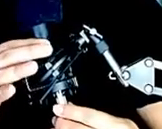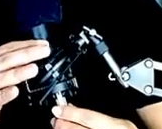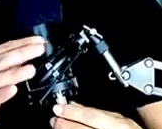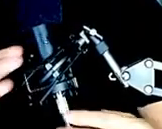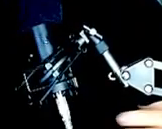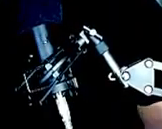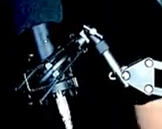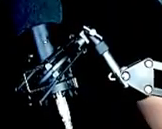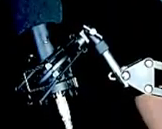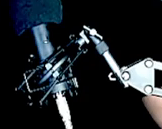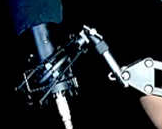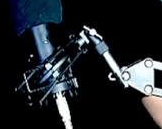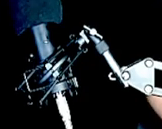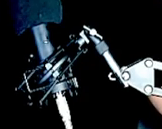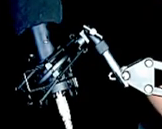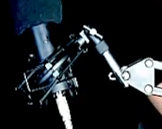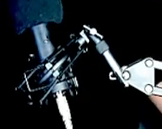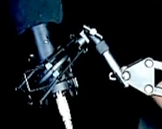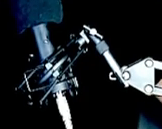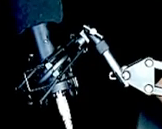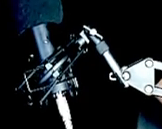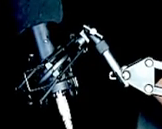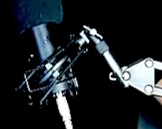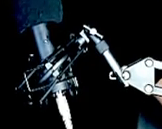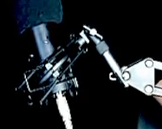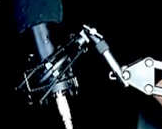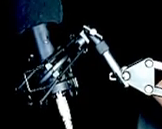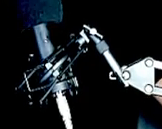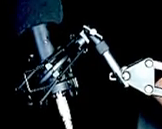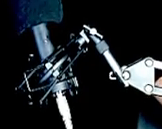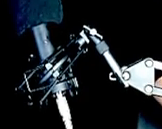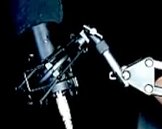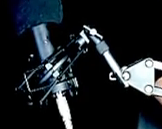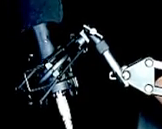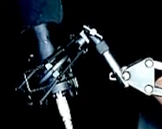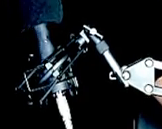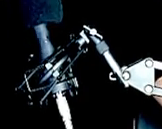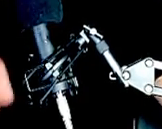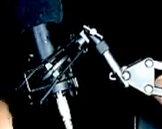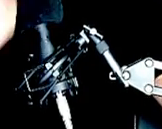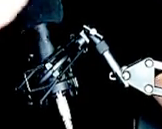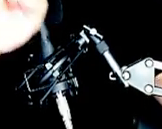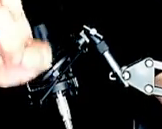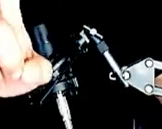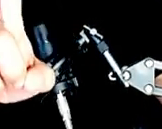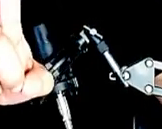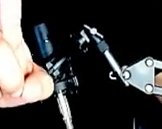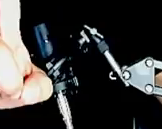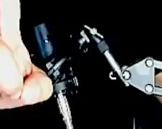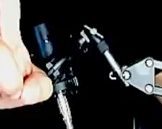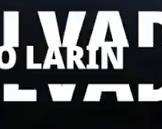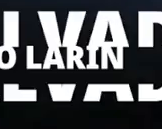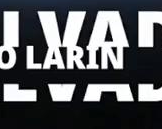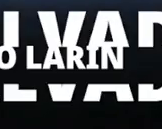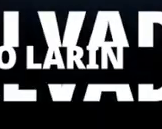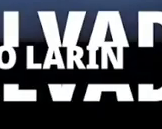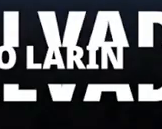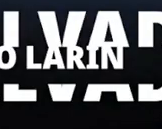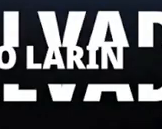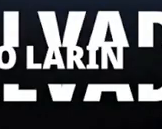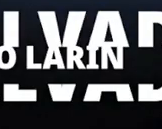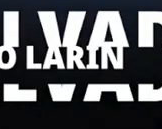hecho un centro de confinamiento para pandilleros y estas son las condiciones en las que van a estar sometidos los que se porten mal.